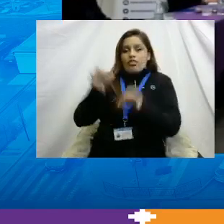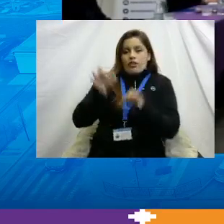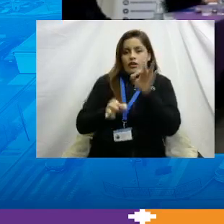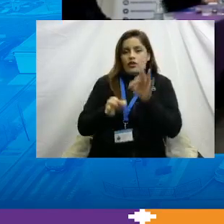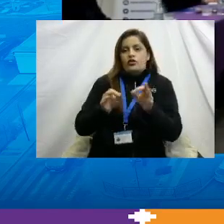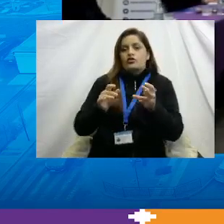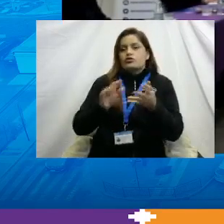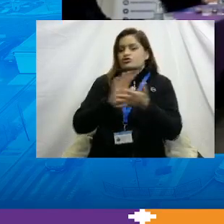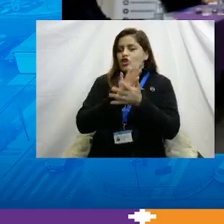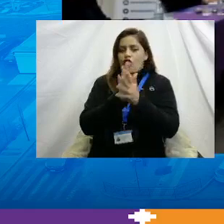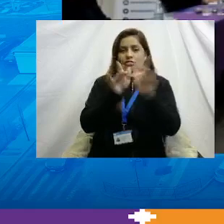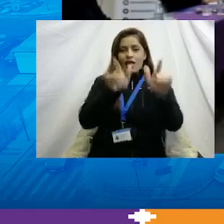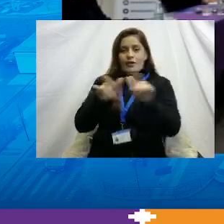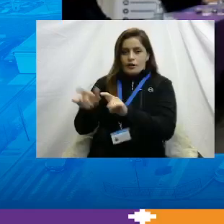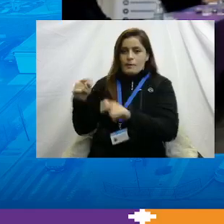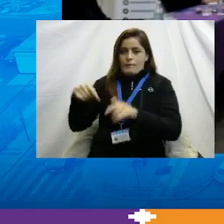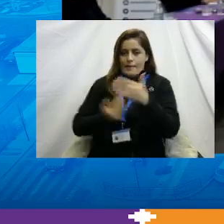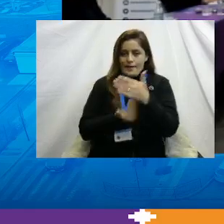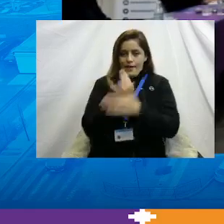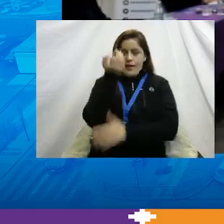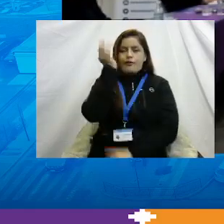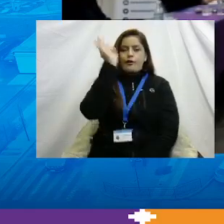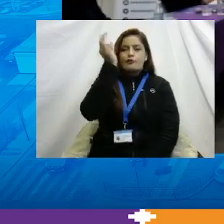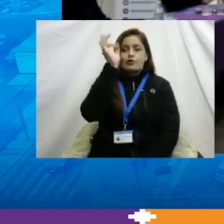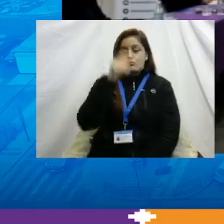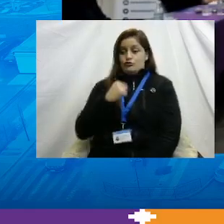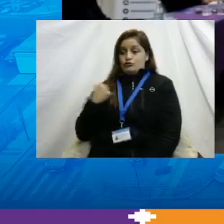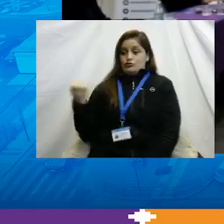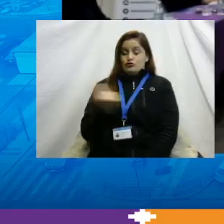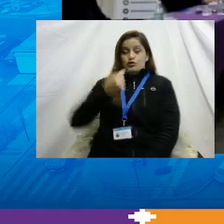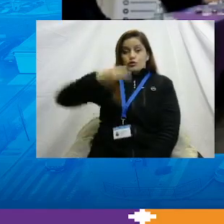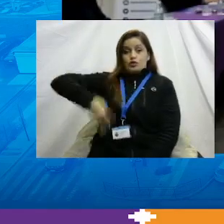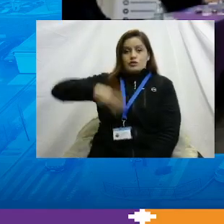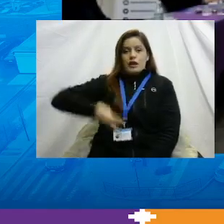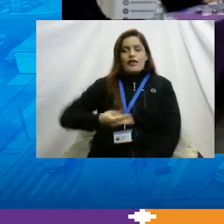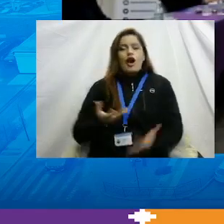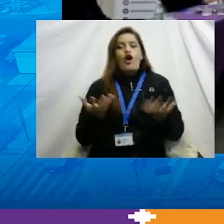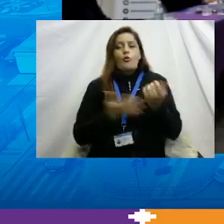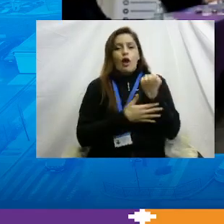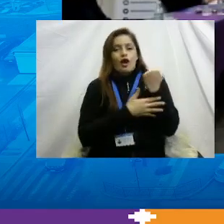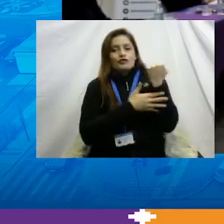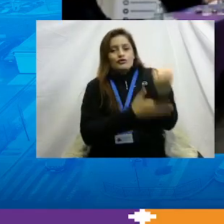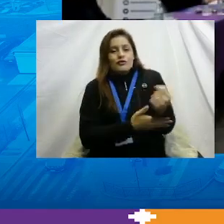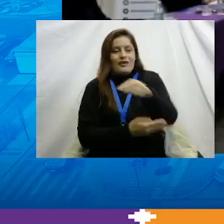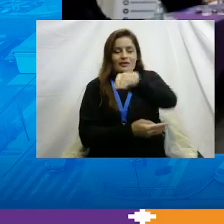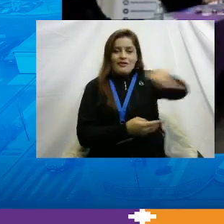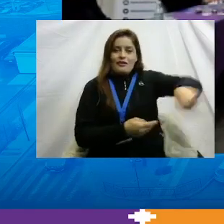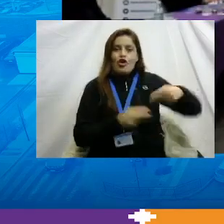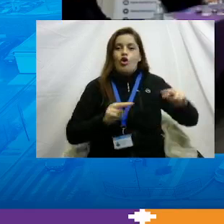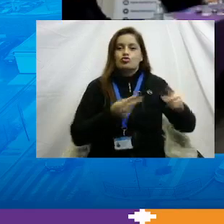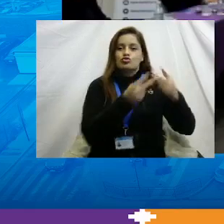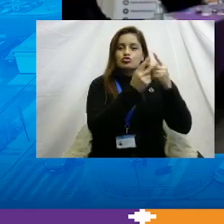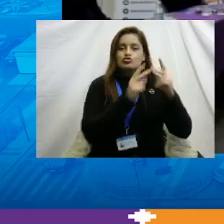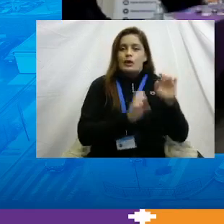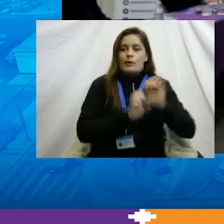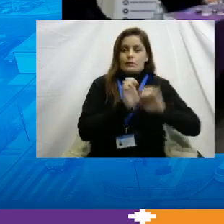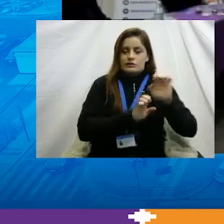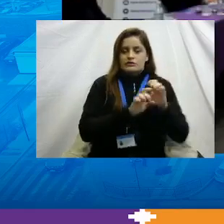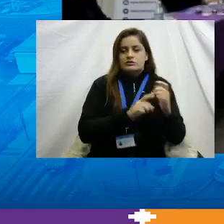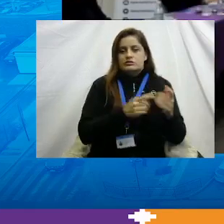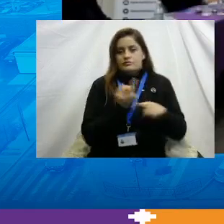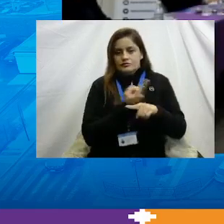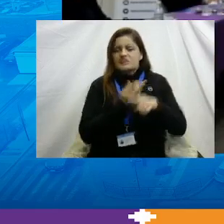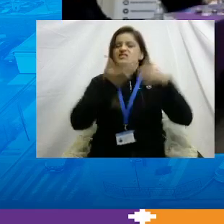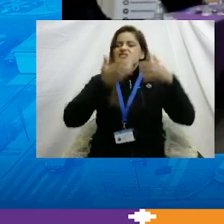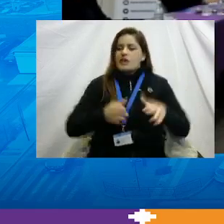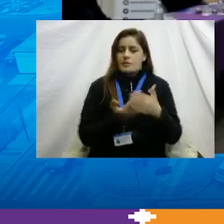justamente para llegar a un consenso, cómo ponemos de nuestra parte para sacar lo más pronto la recepción final. Así que